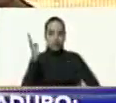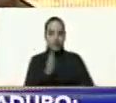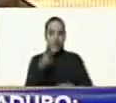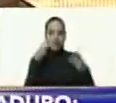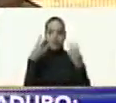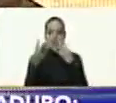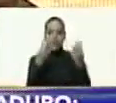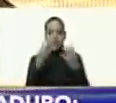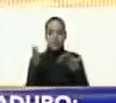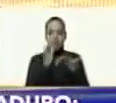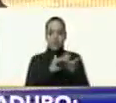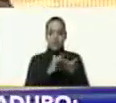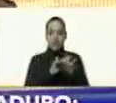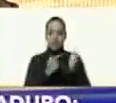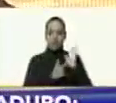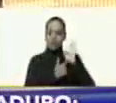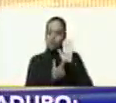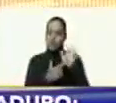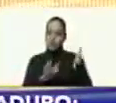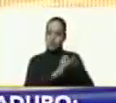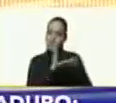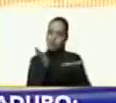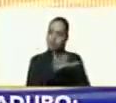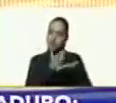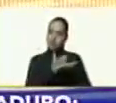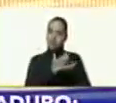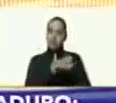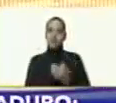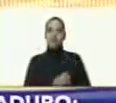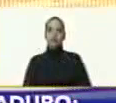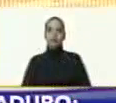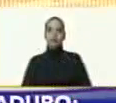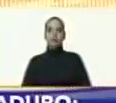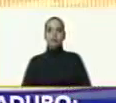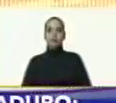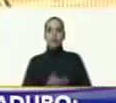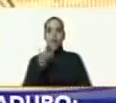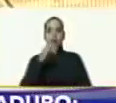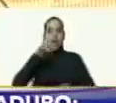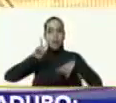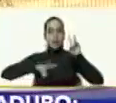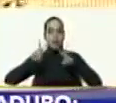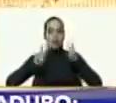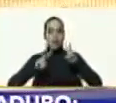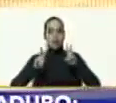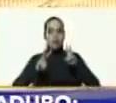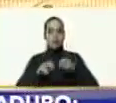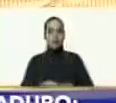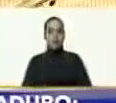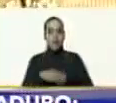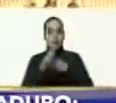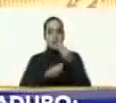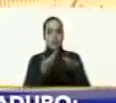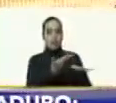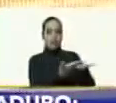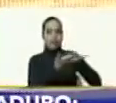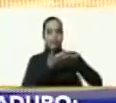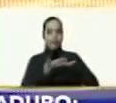del libro es a mostrar los libros que están en exposición. Me hicieron un regalo muy hermoso